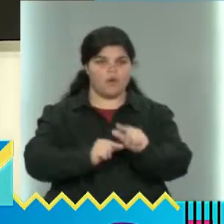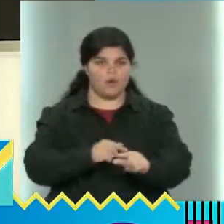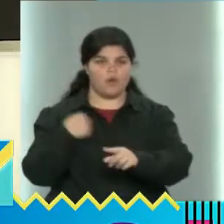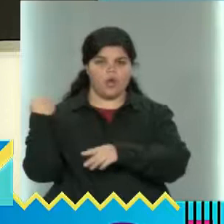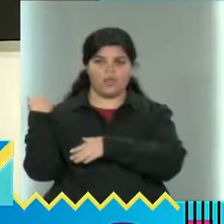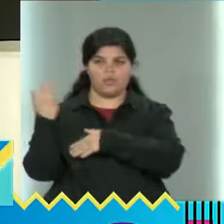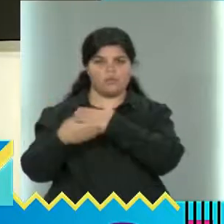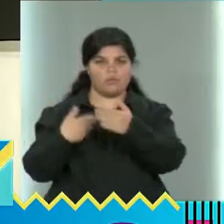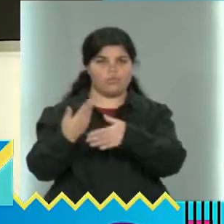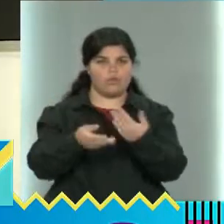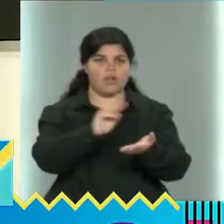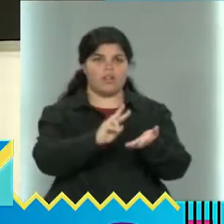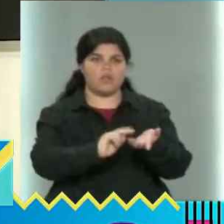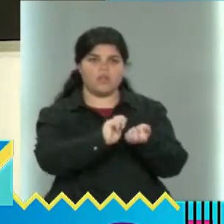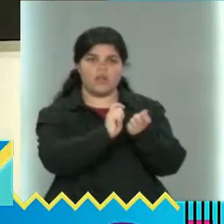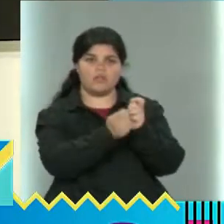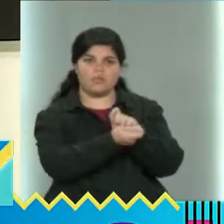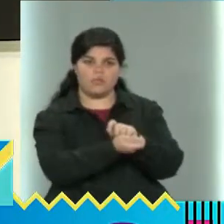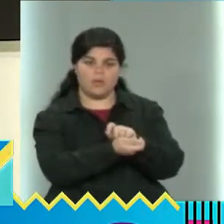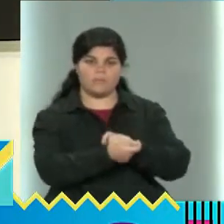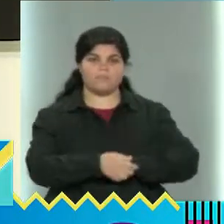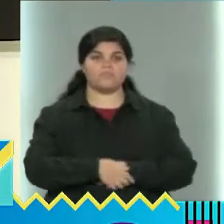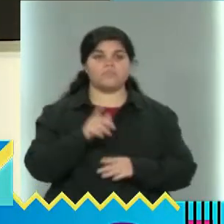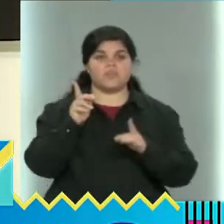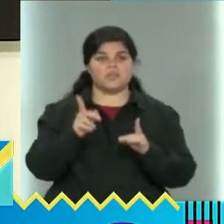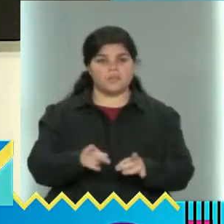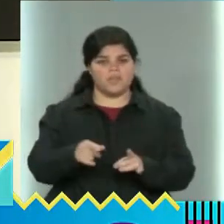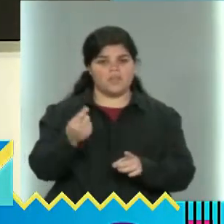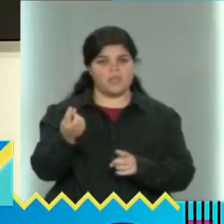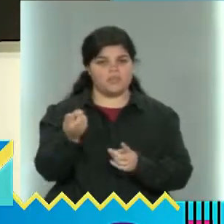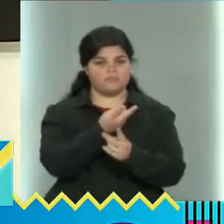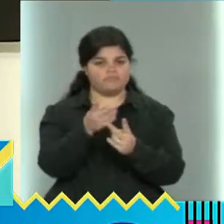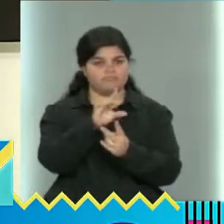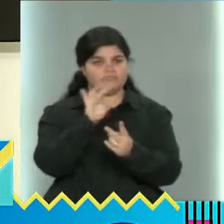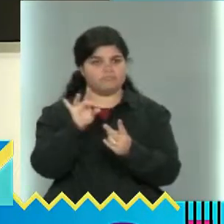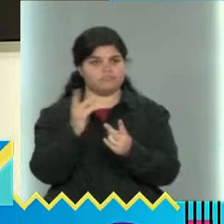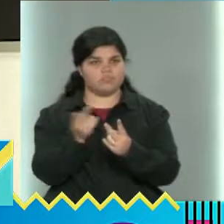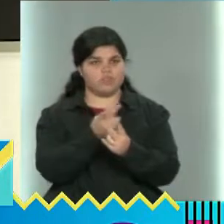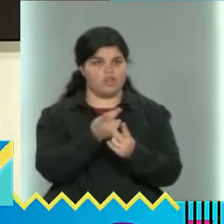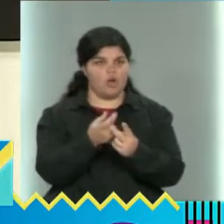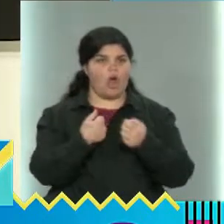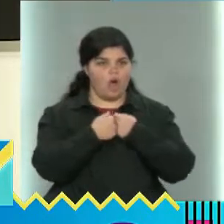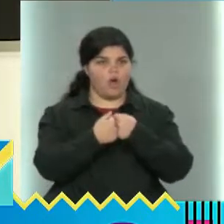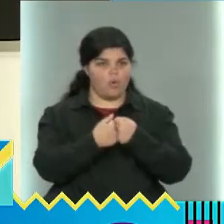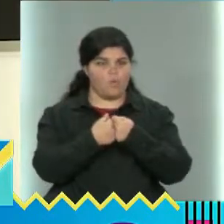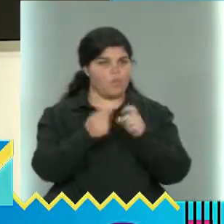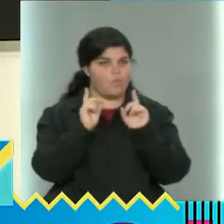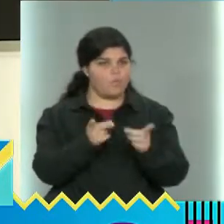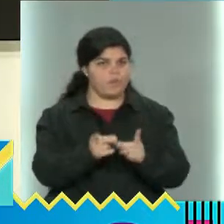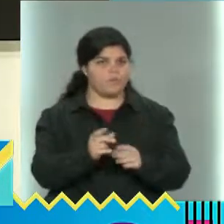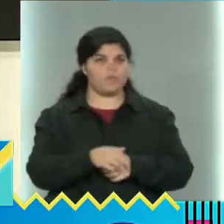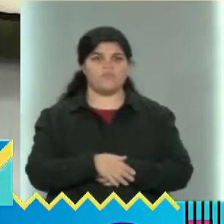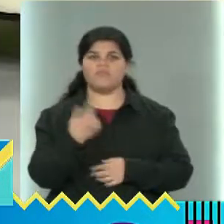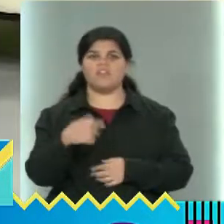literatura, ¿sí? Y nuestros dos invitados en el día de hoy tienen un factor en común y es el romper con